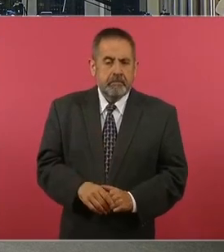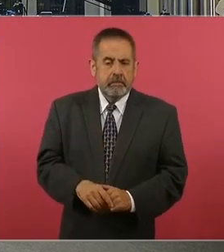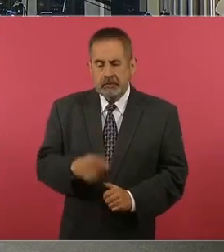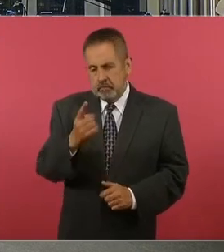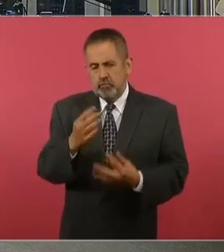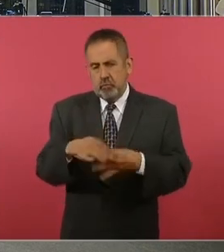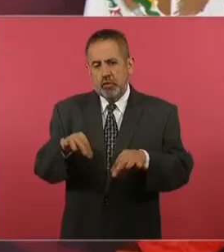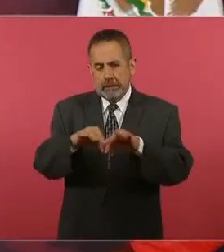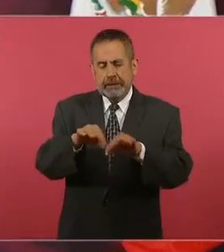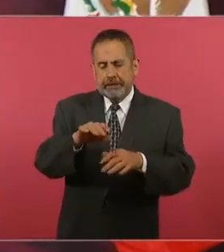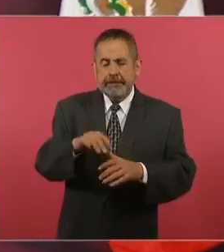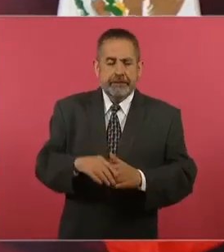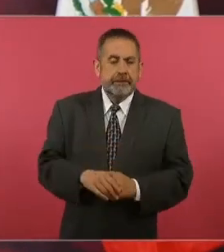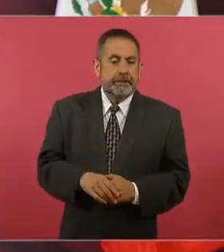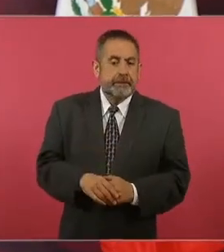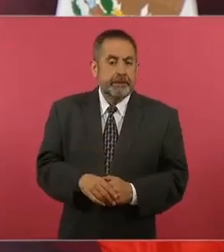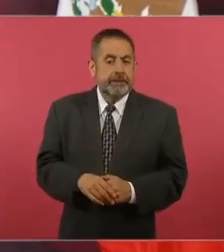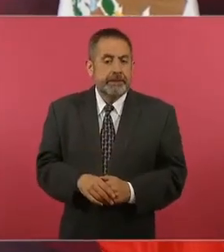algo importante